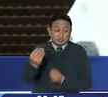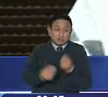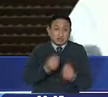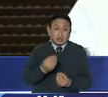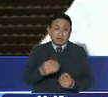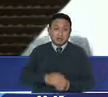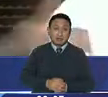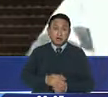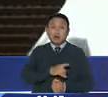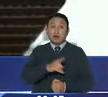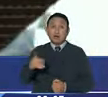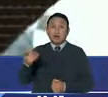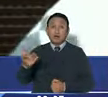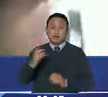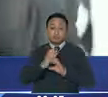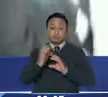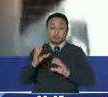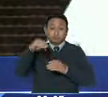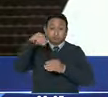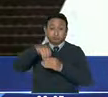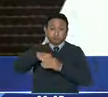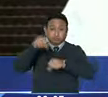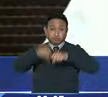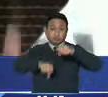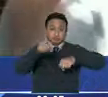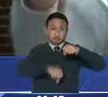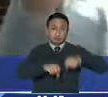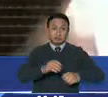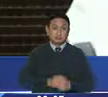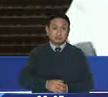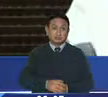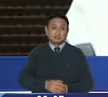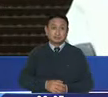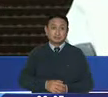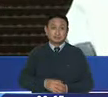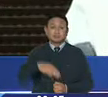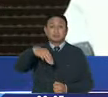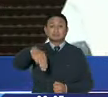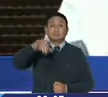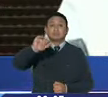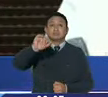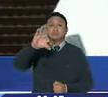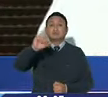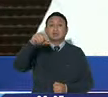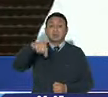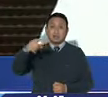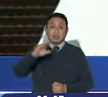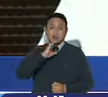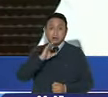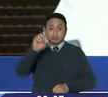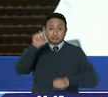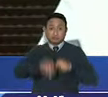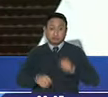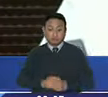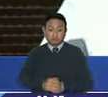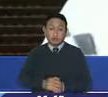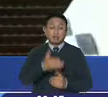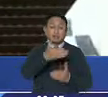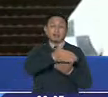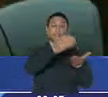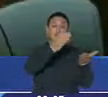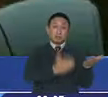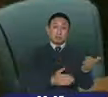si fracasa que es en las tuberías internas o externas que trae el agua de la mica, y mucho más si fracasa en el de Papayac,